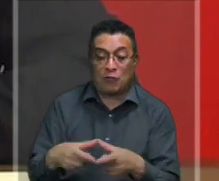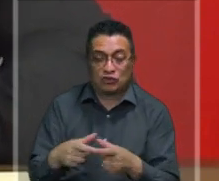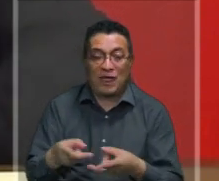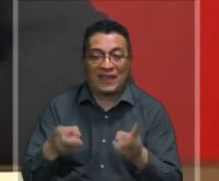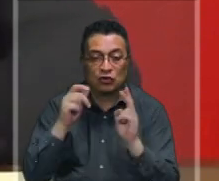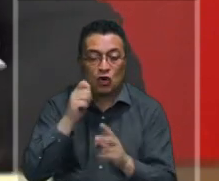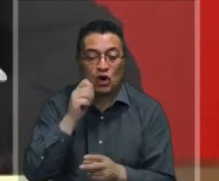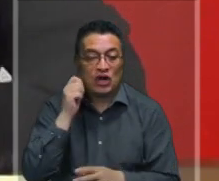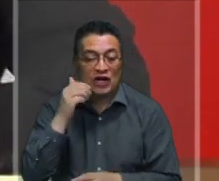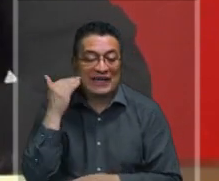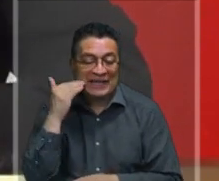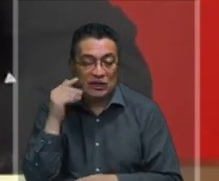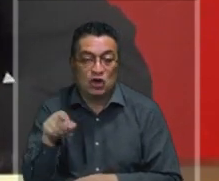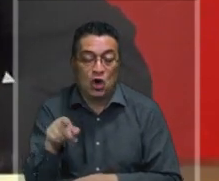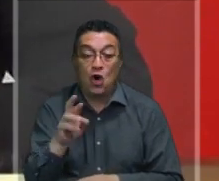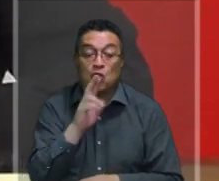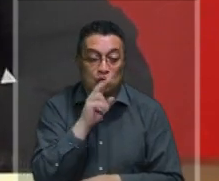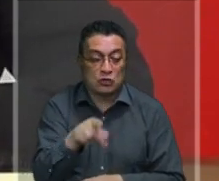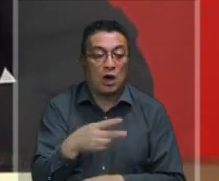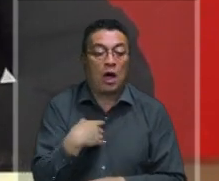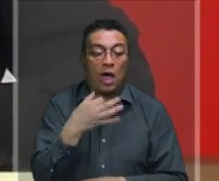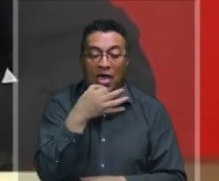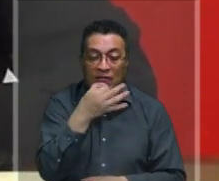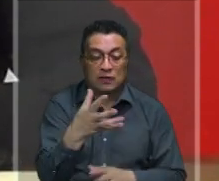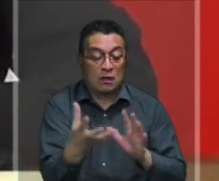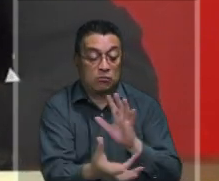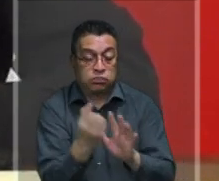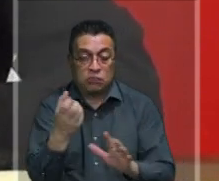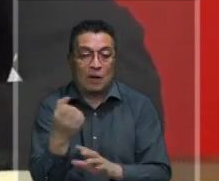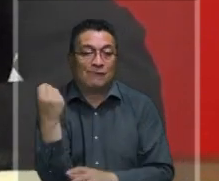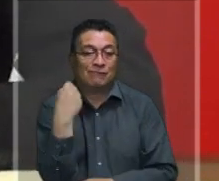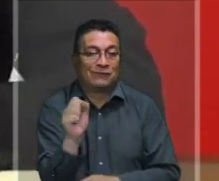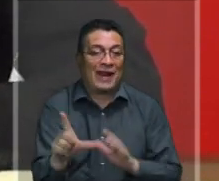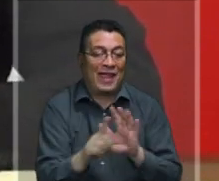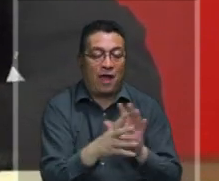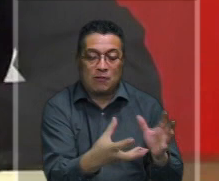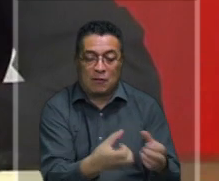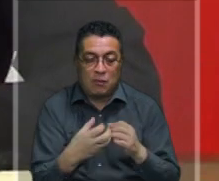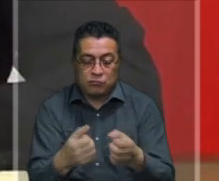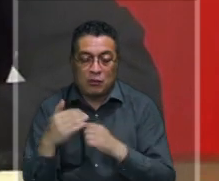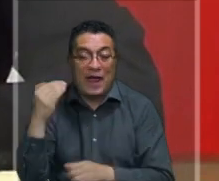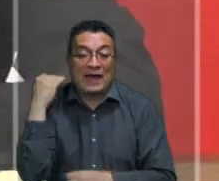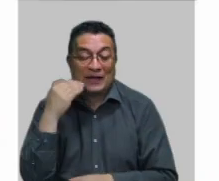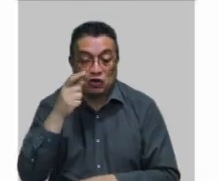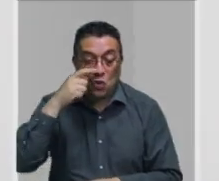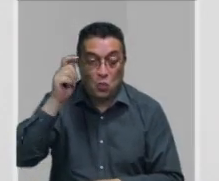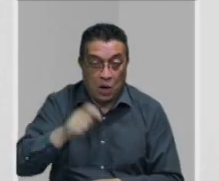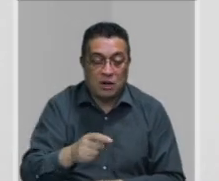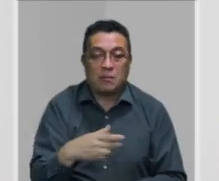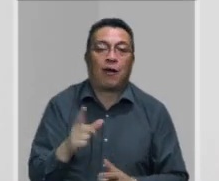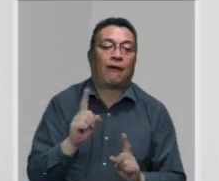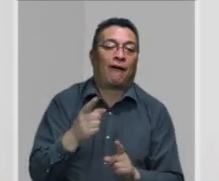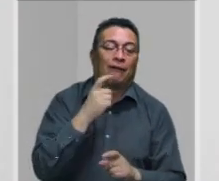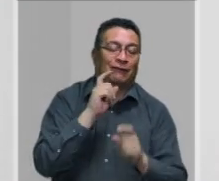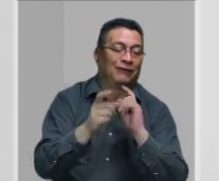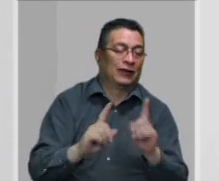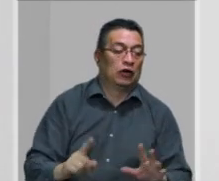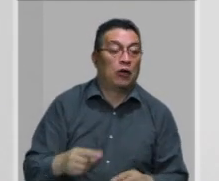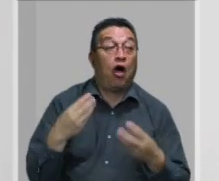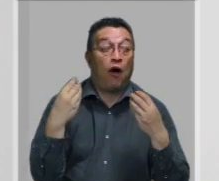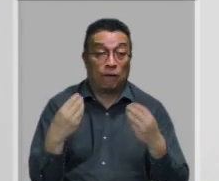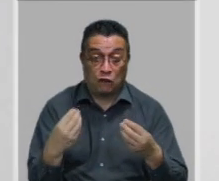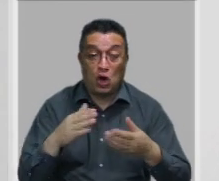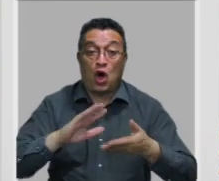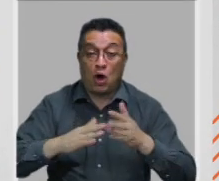Rusia, quien este viernes ironizó con los secuestros y adopciones ilegales de cientos de niños ucranianos. Es muy bueno que la